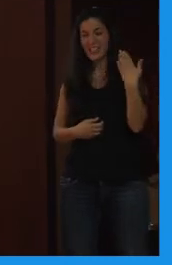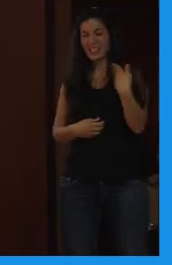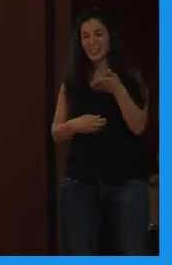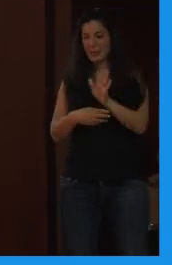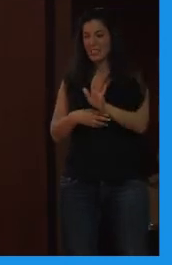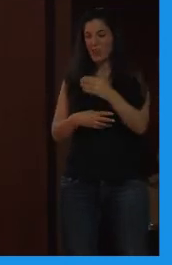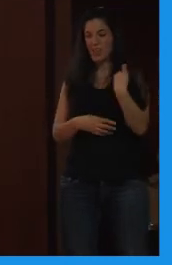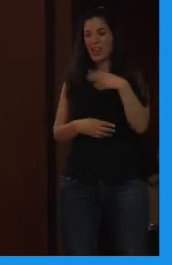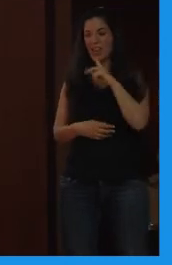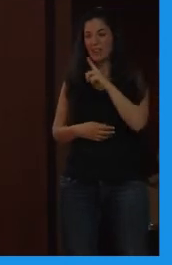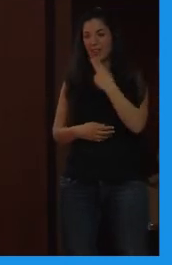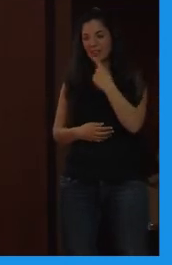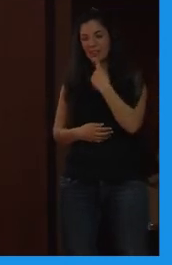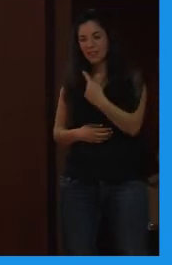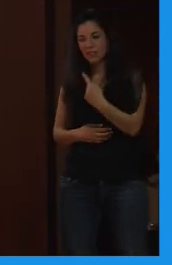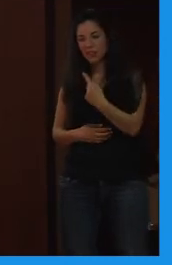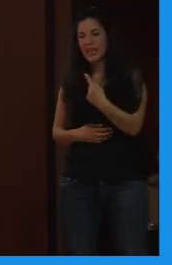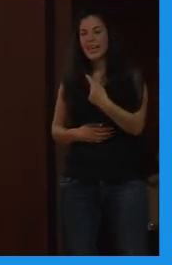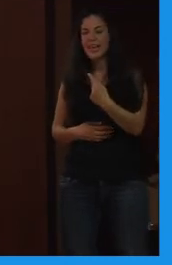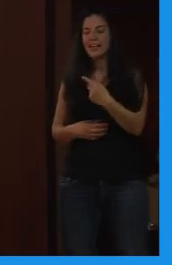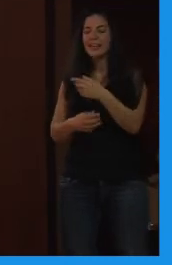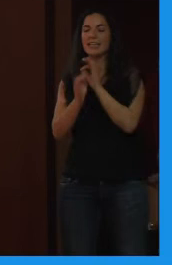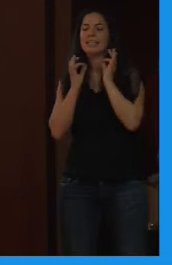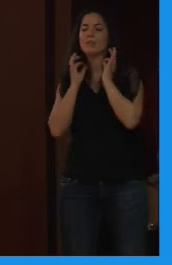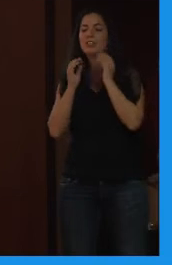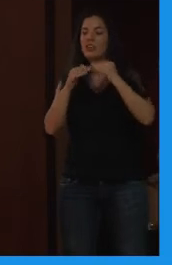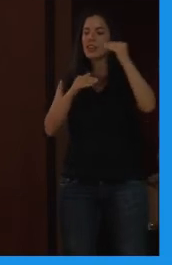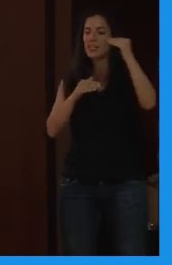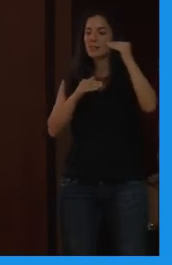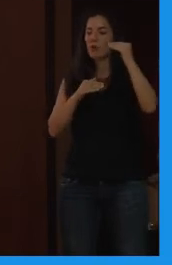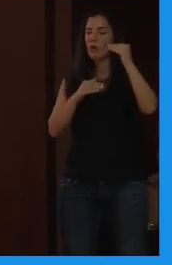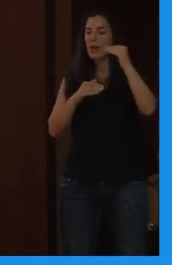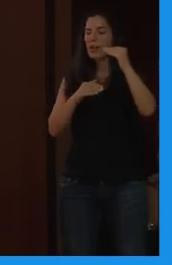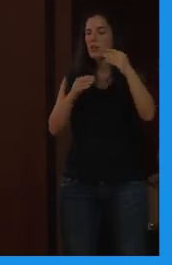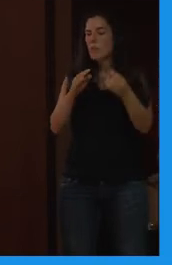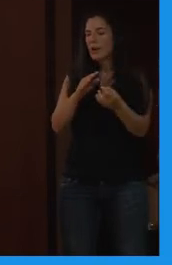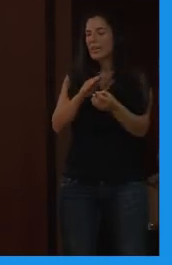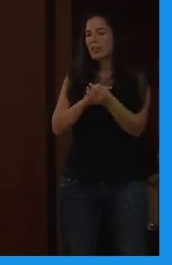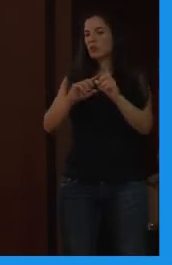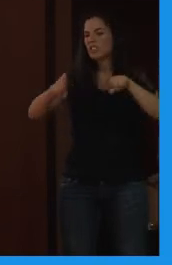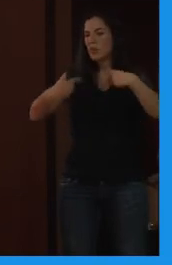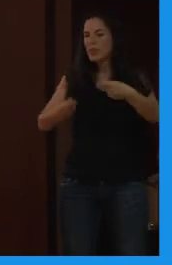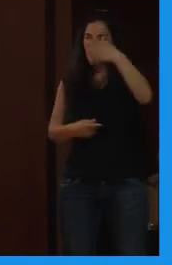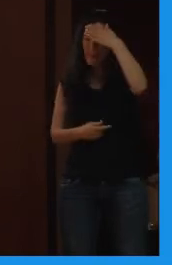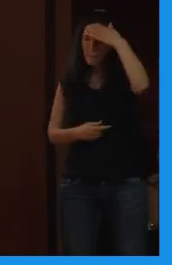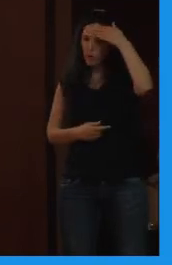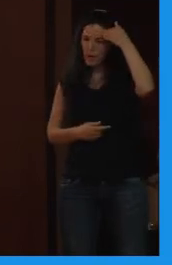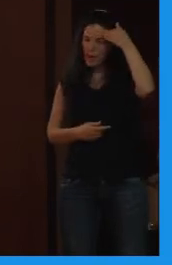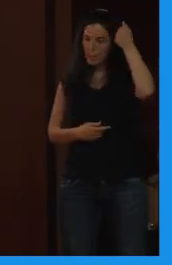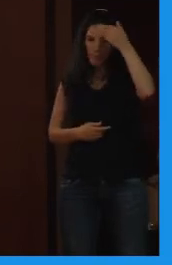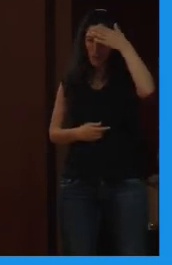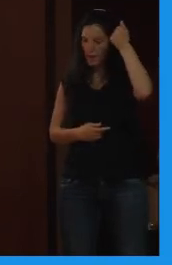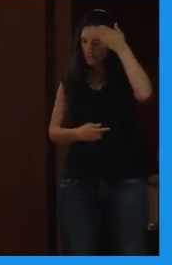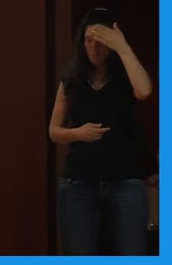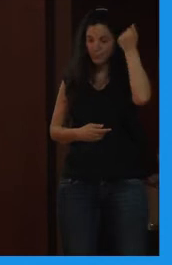también el problema del hipotiroidismo, porque pueden llevar a pérdidas de memoria. Y luego el aumento de peso, que es lo más conocido. Estoy